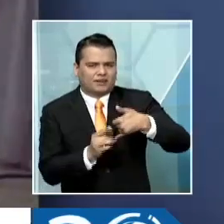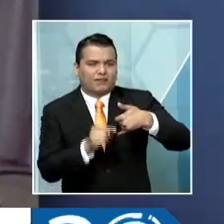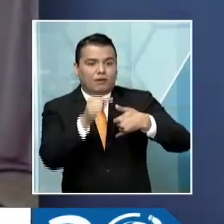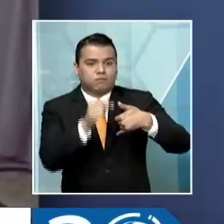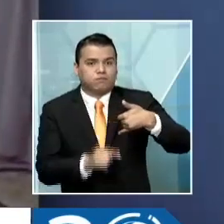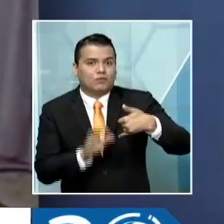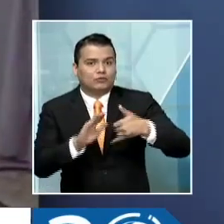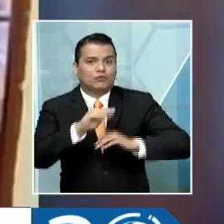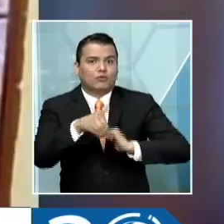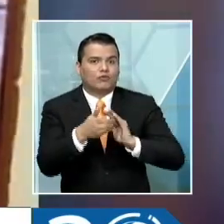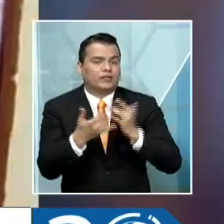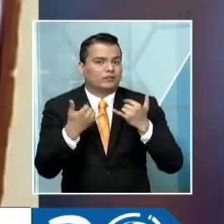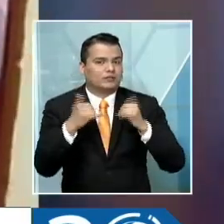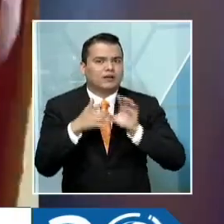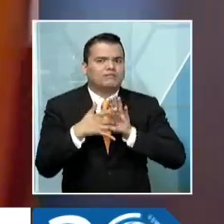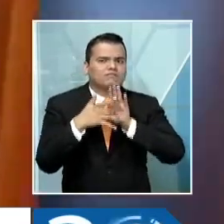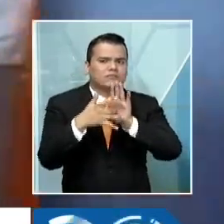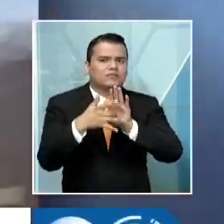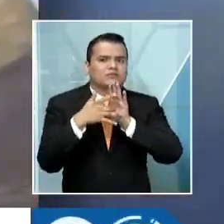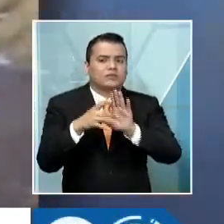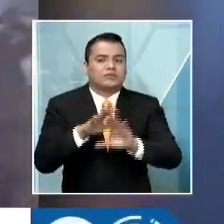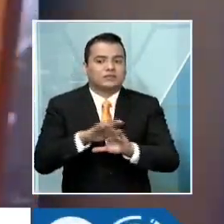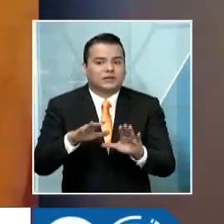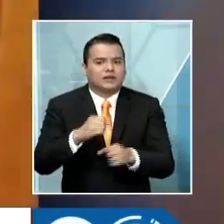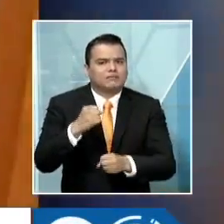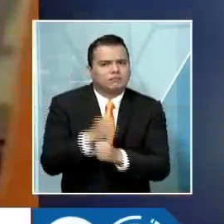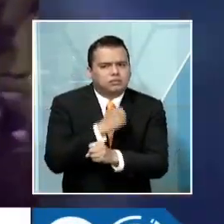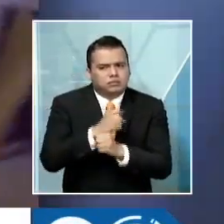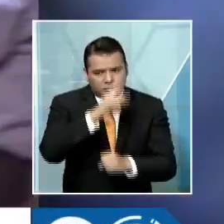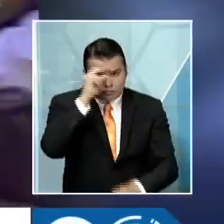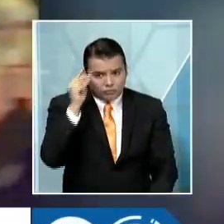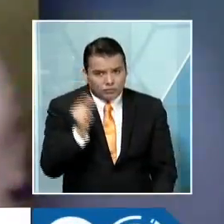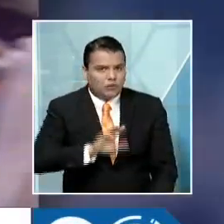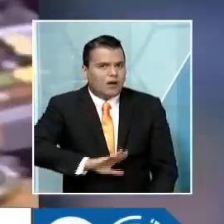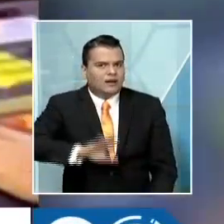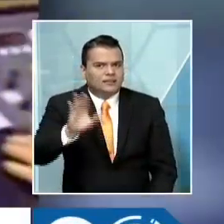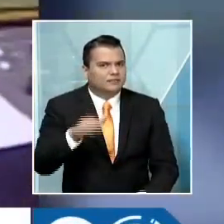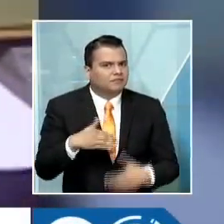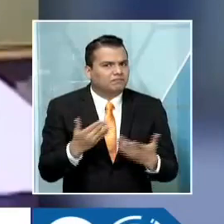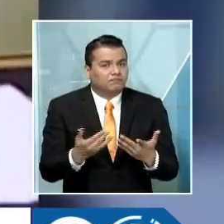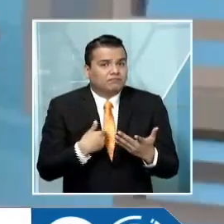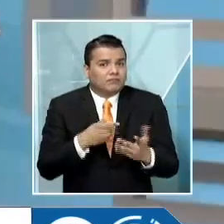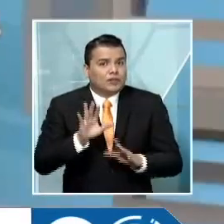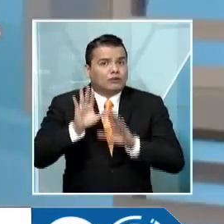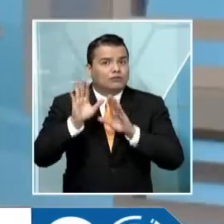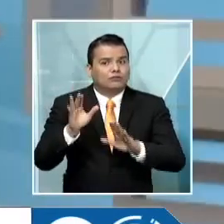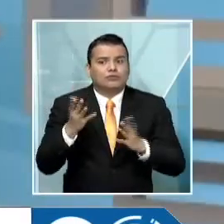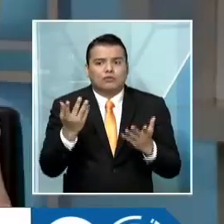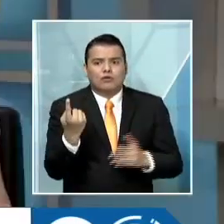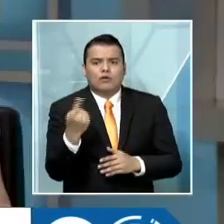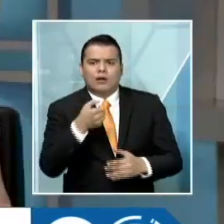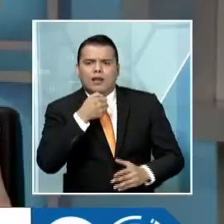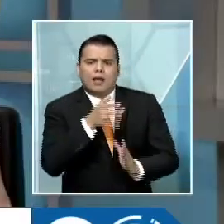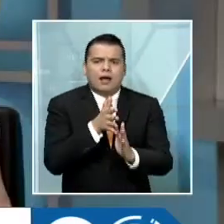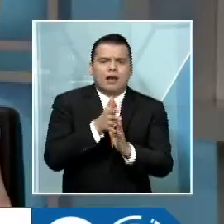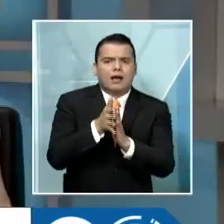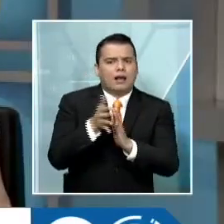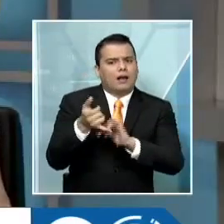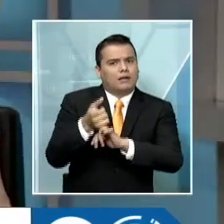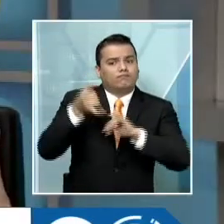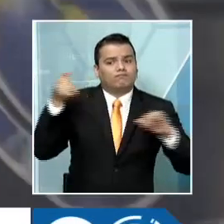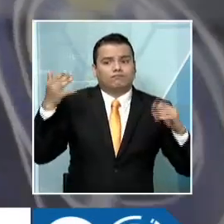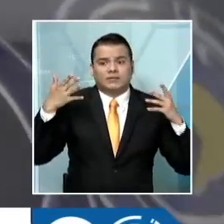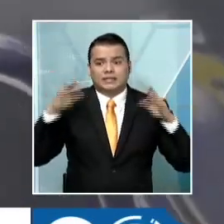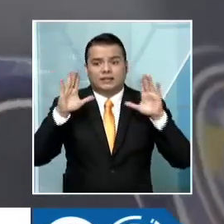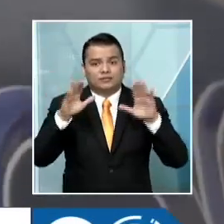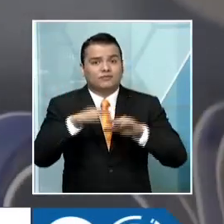Chocó, Nariño y el Valle del Cauca. Una labor ardua que se ha caracterizado por una independencia periodística que hoy nos mantiene como los líderes